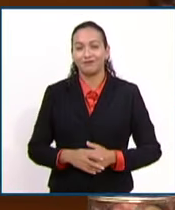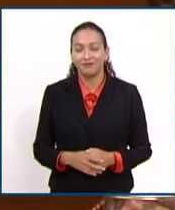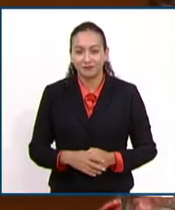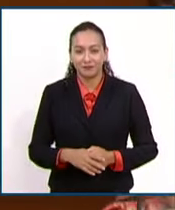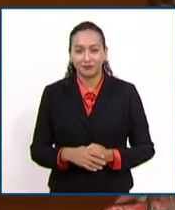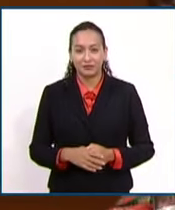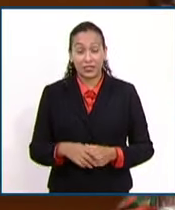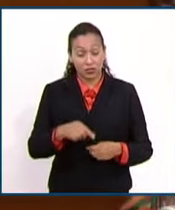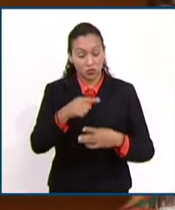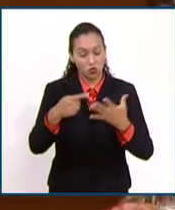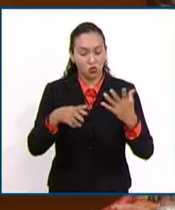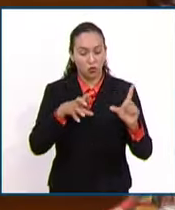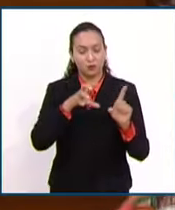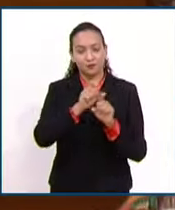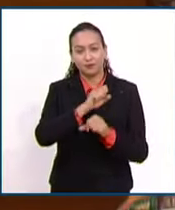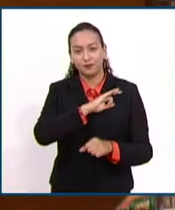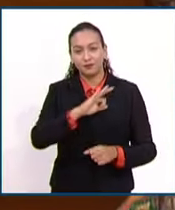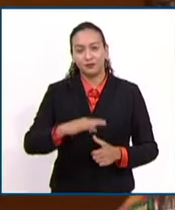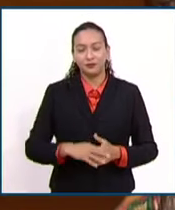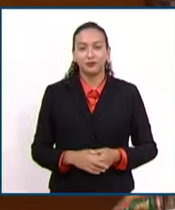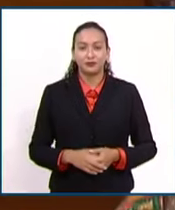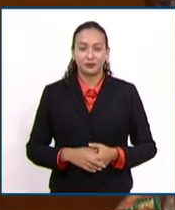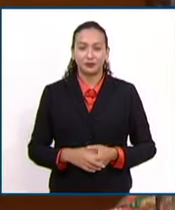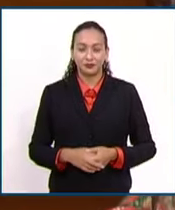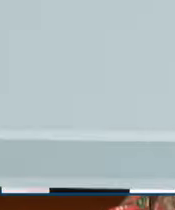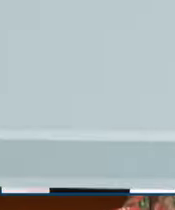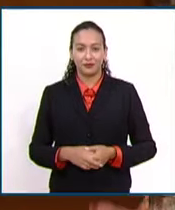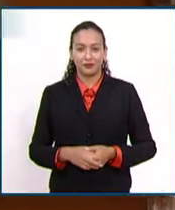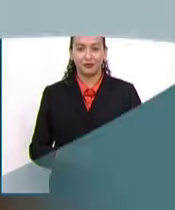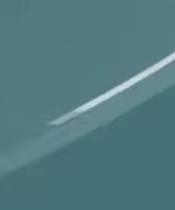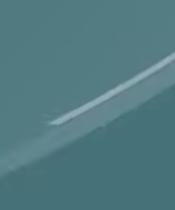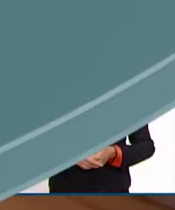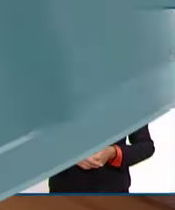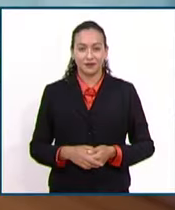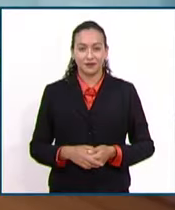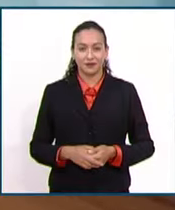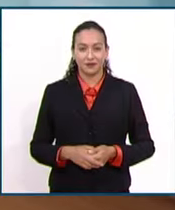Poder Judicial de la Federación, Mario López Peña.